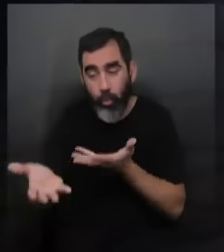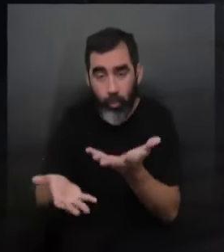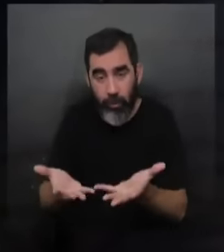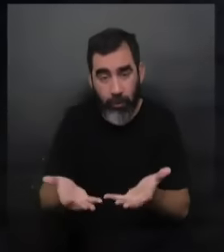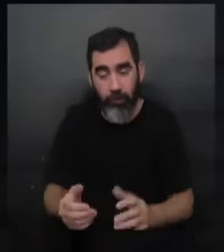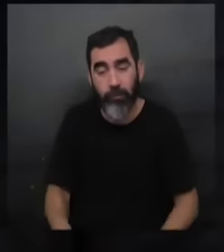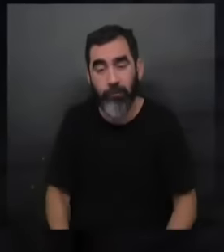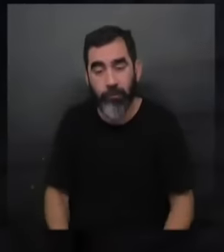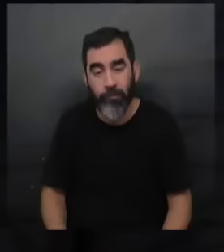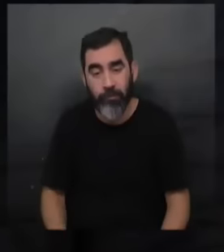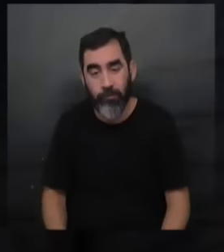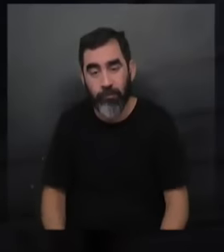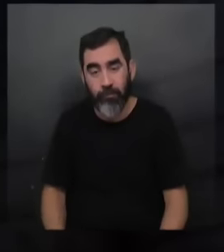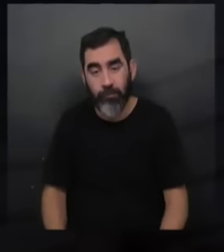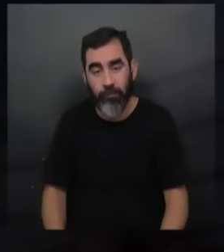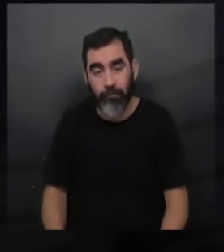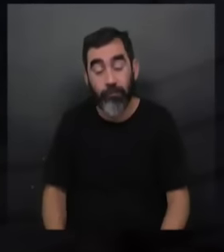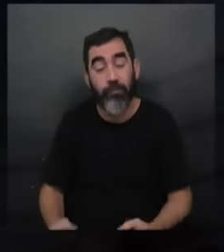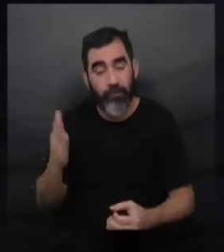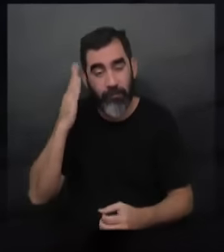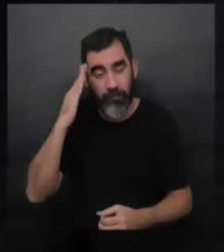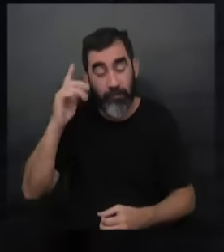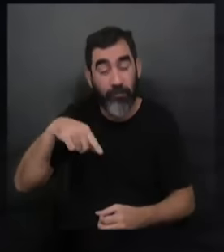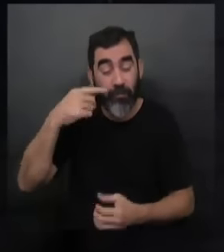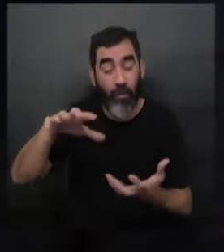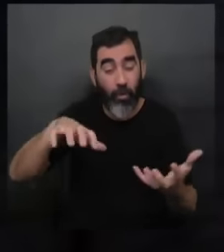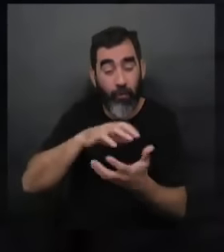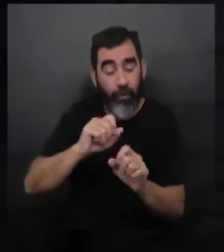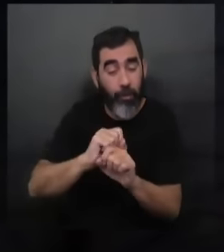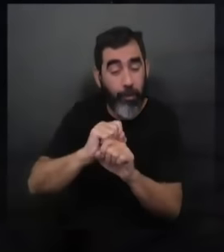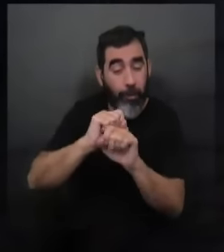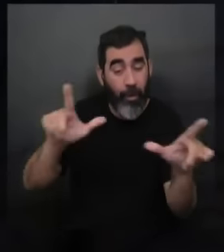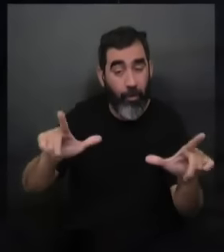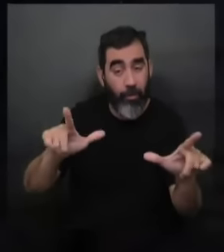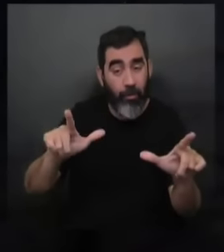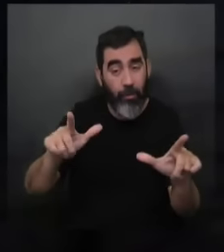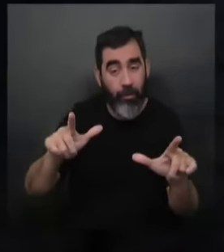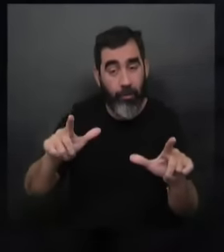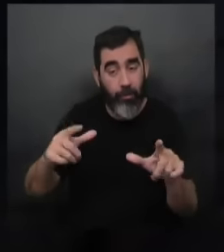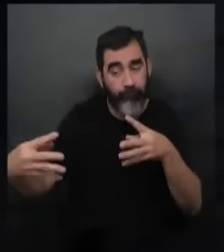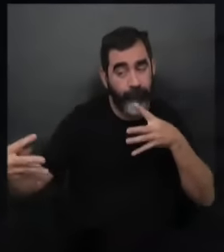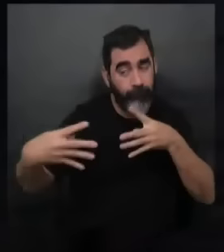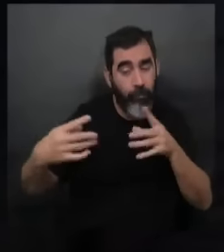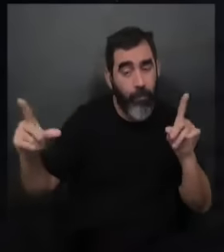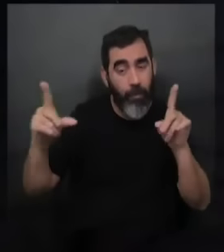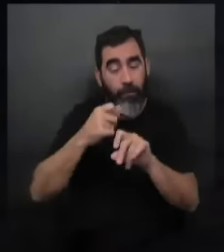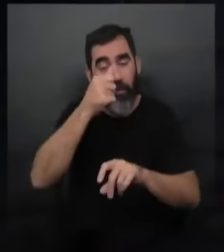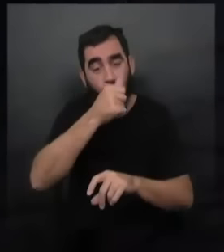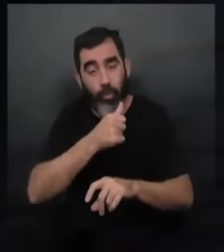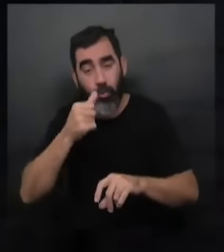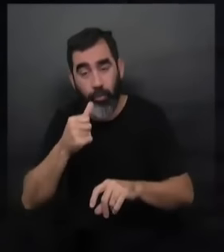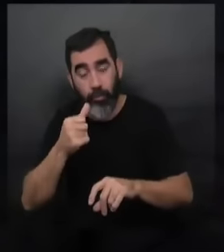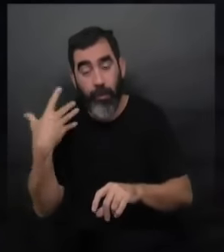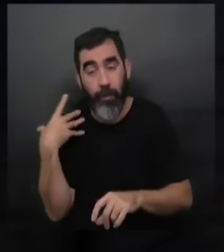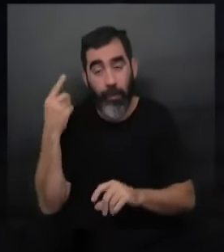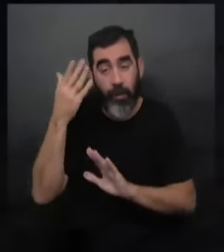sí se llamaba este a la empresa porque sabemos que después el conflicto se agudiza se ricad y es más difícil de salir de la misma el